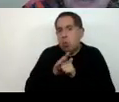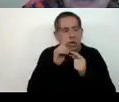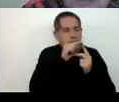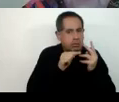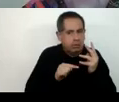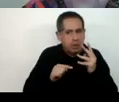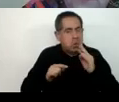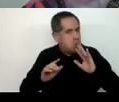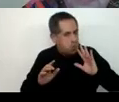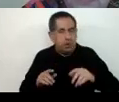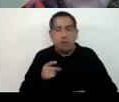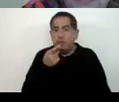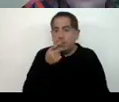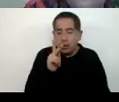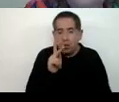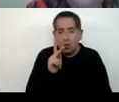está